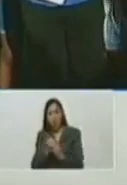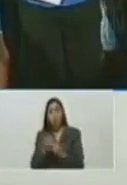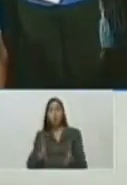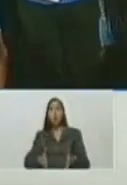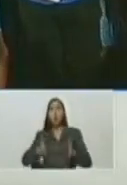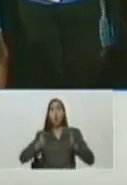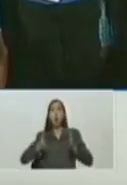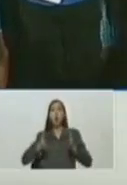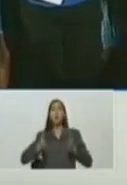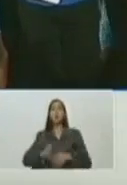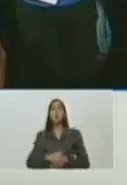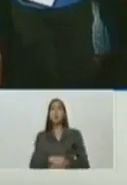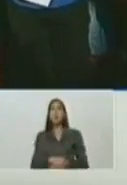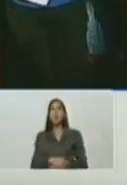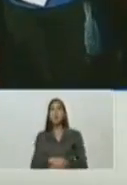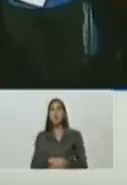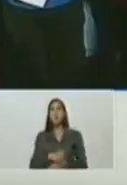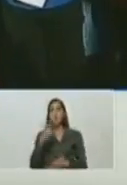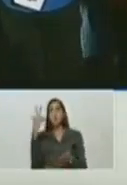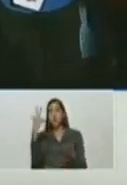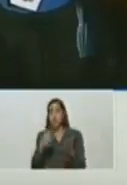ha logrado, presidente, más de